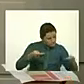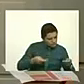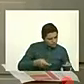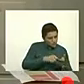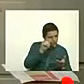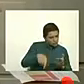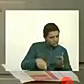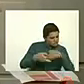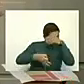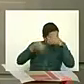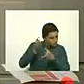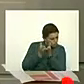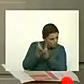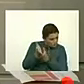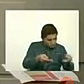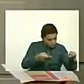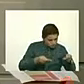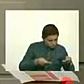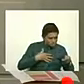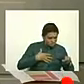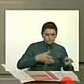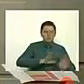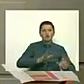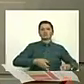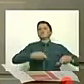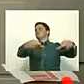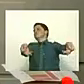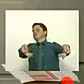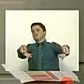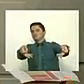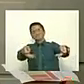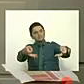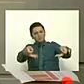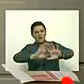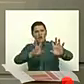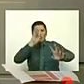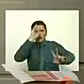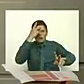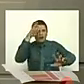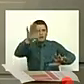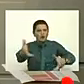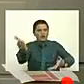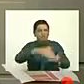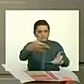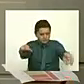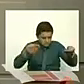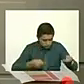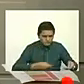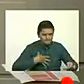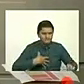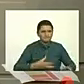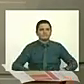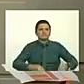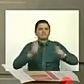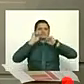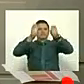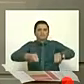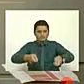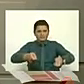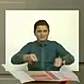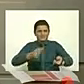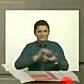jurídica y después revierte la decisión por petición de Néstor Humberto Martínez y